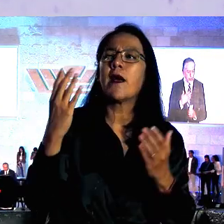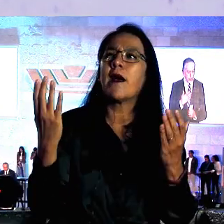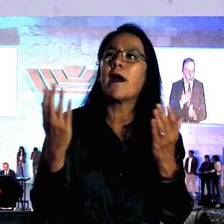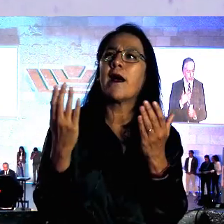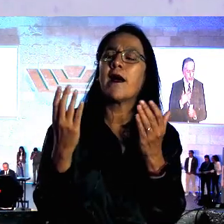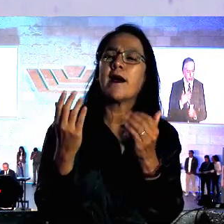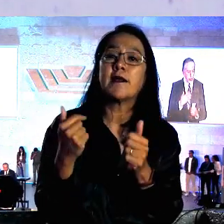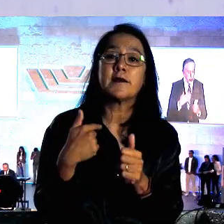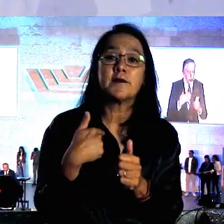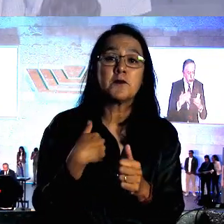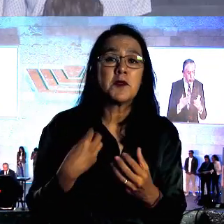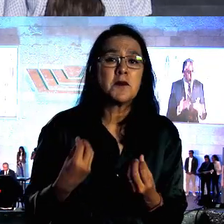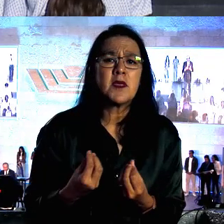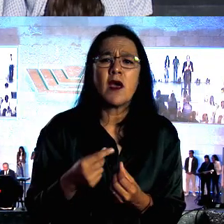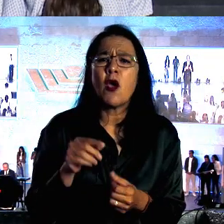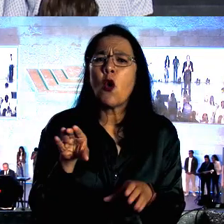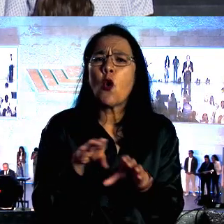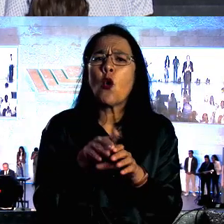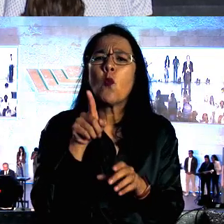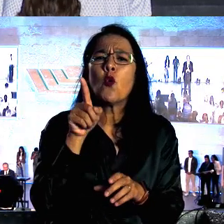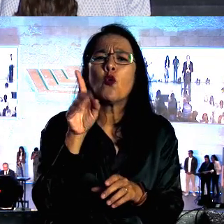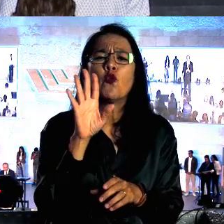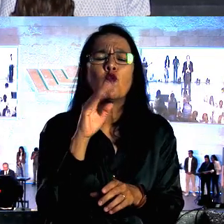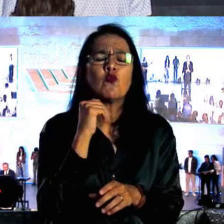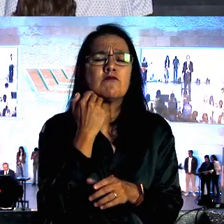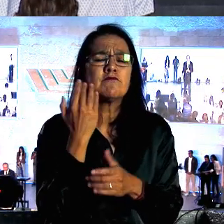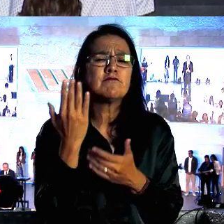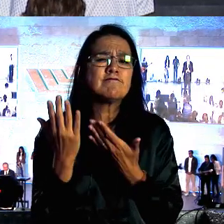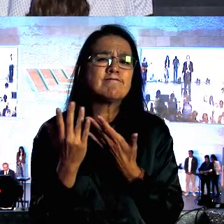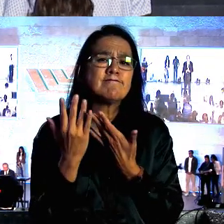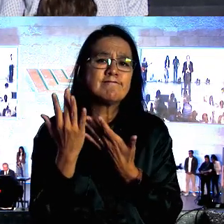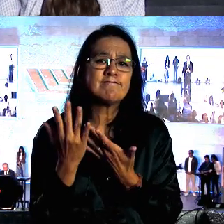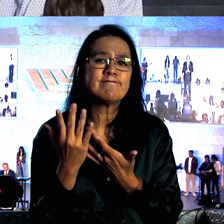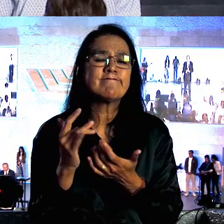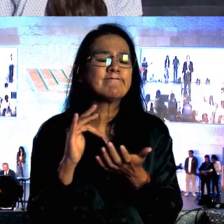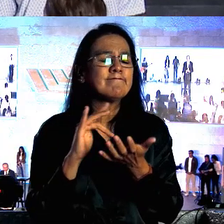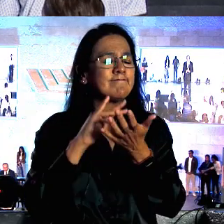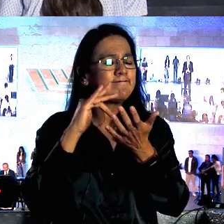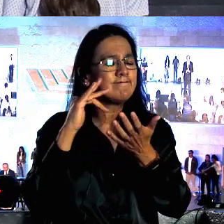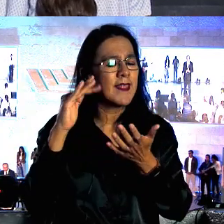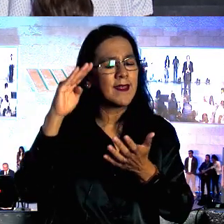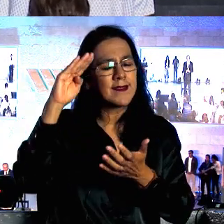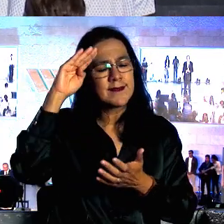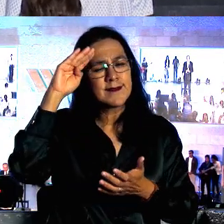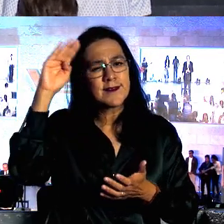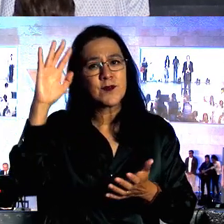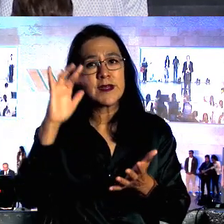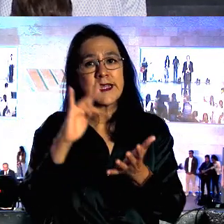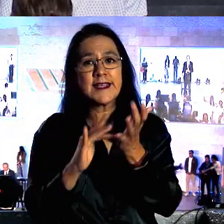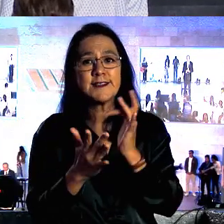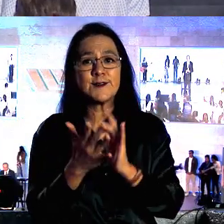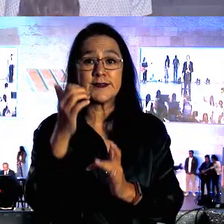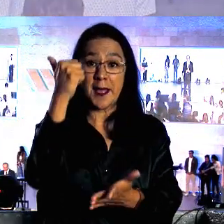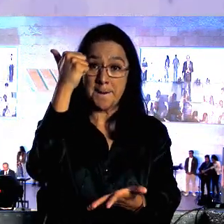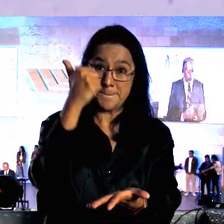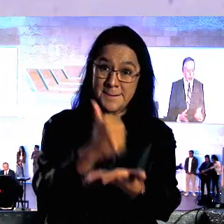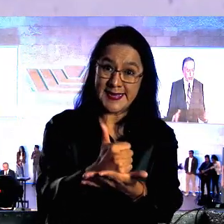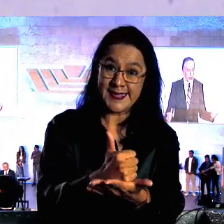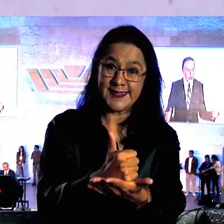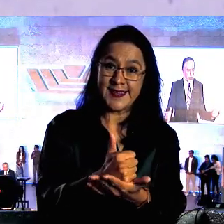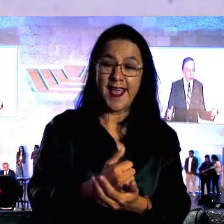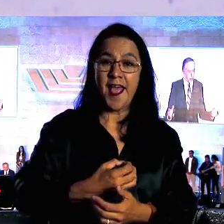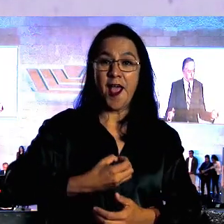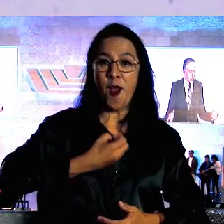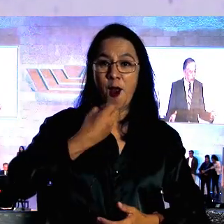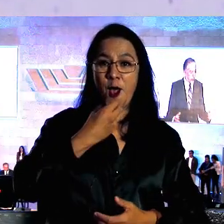como tú lo anhelas gracias Señor Jesús amén oremos